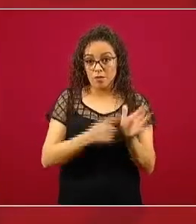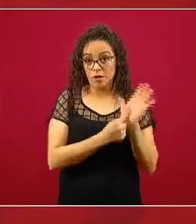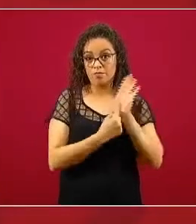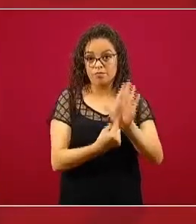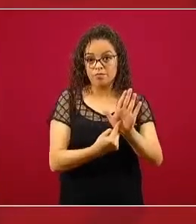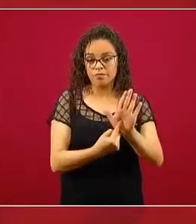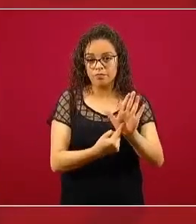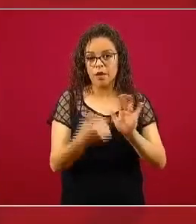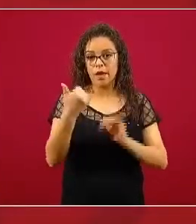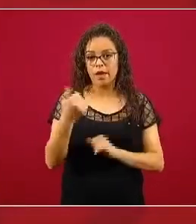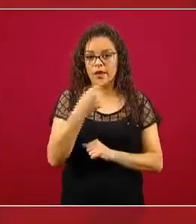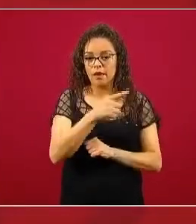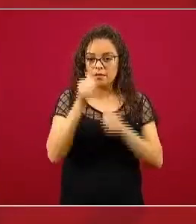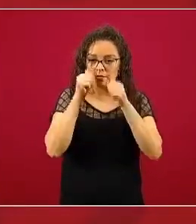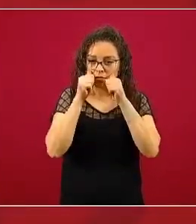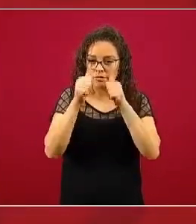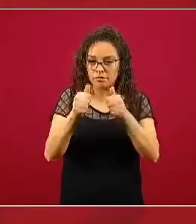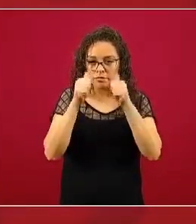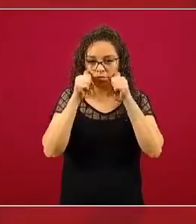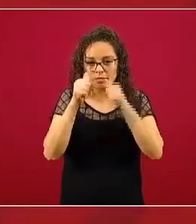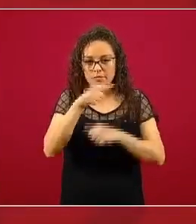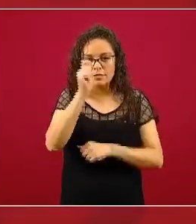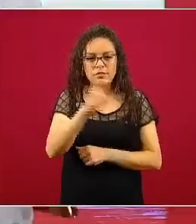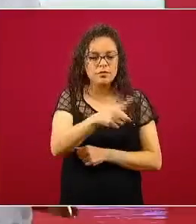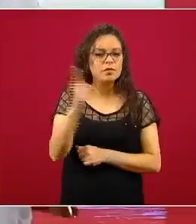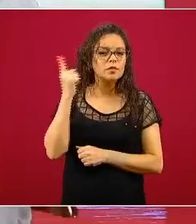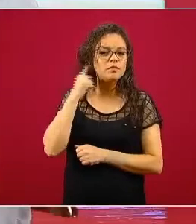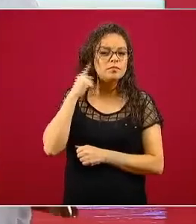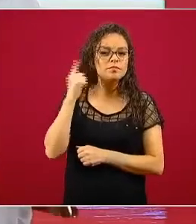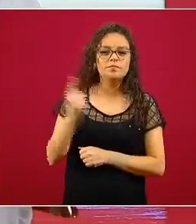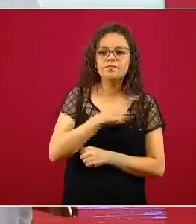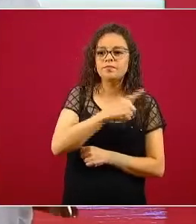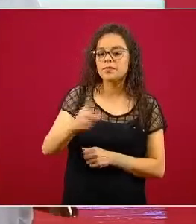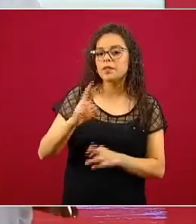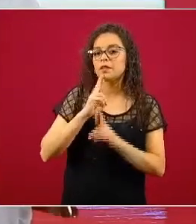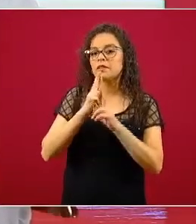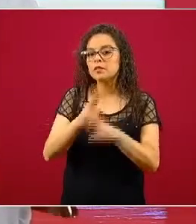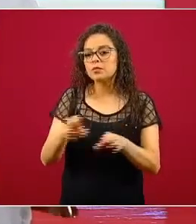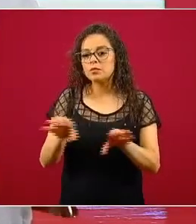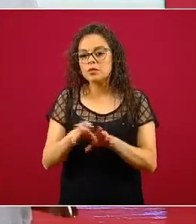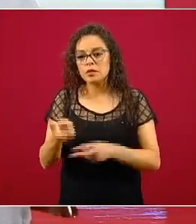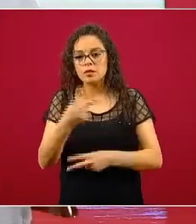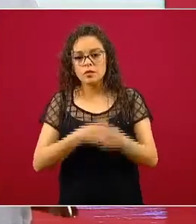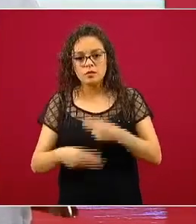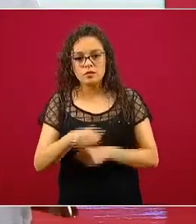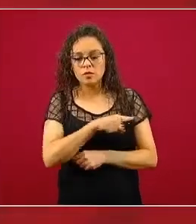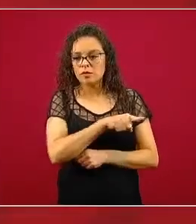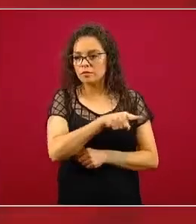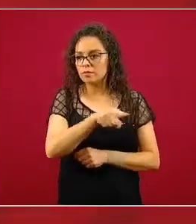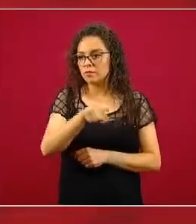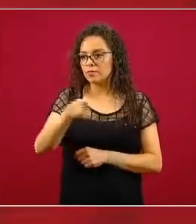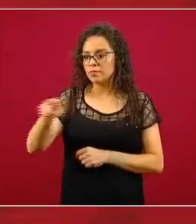estuvimos muy atentos a escuchar con todo respeto la respuesta o la reacción de